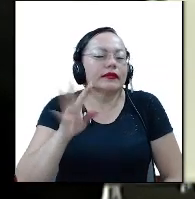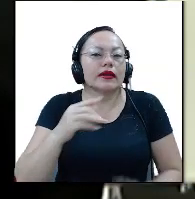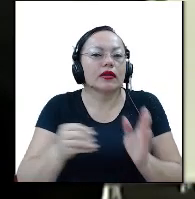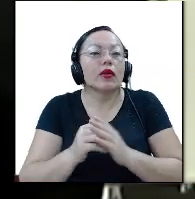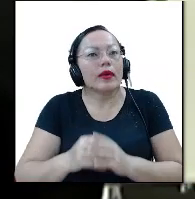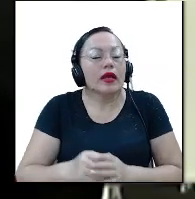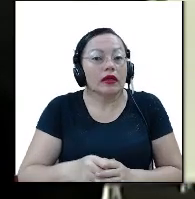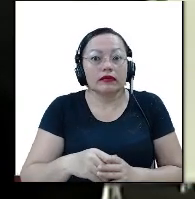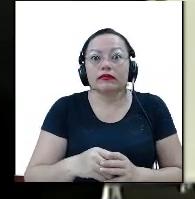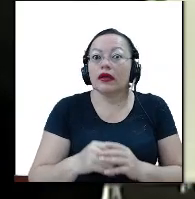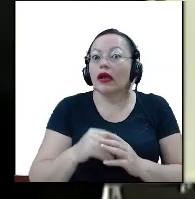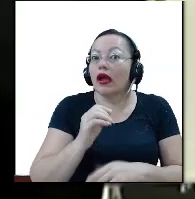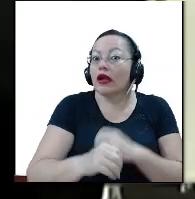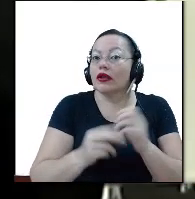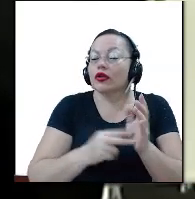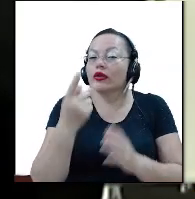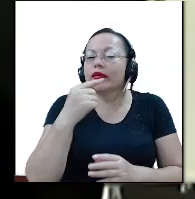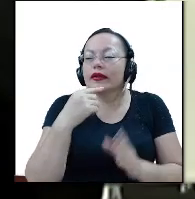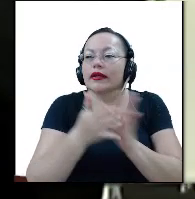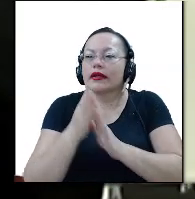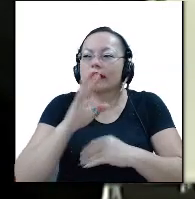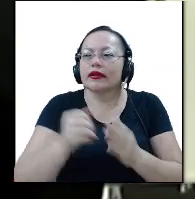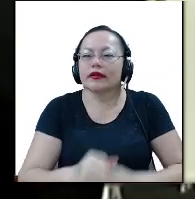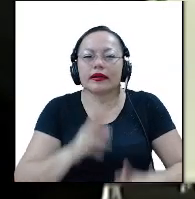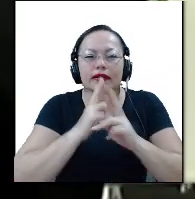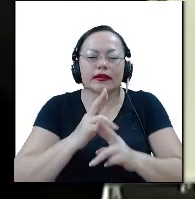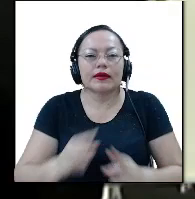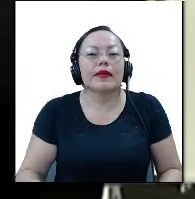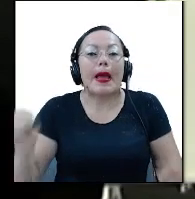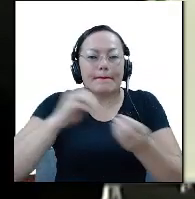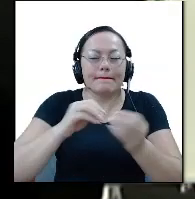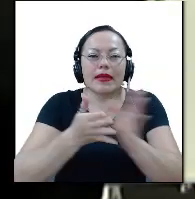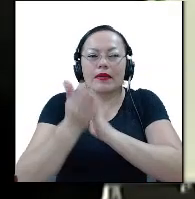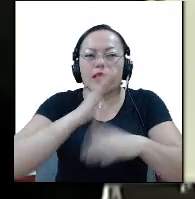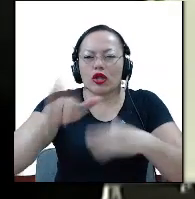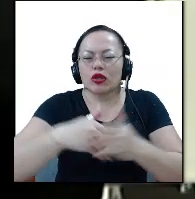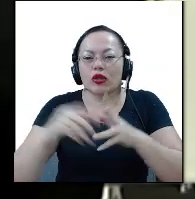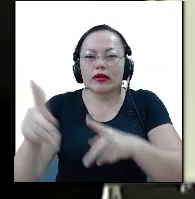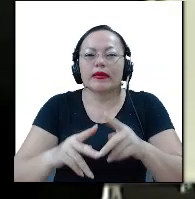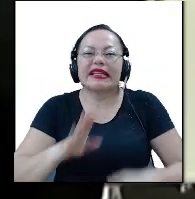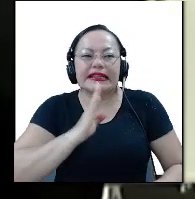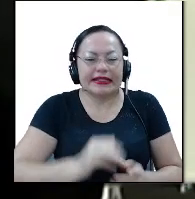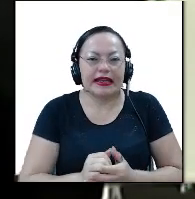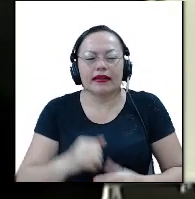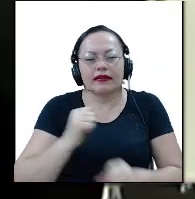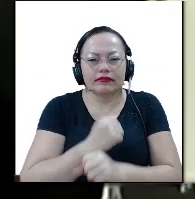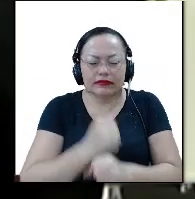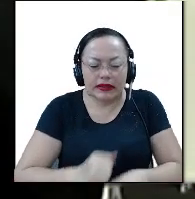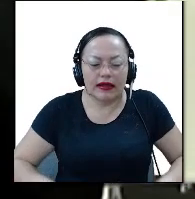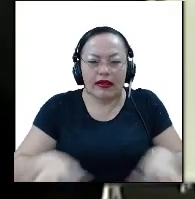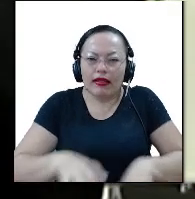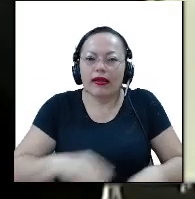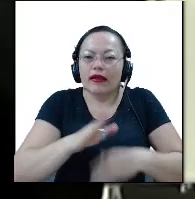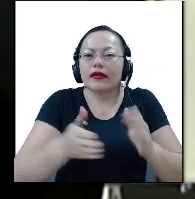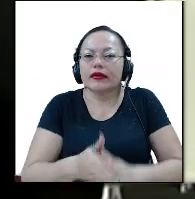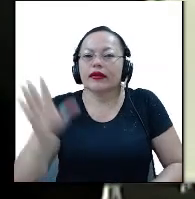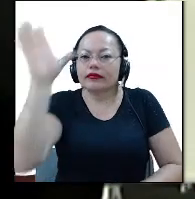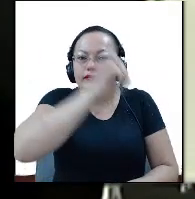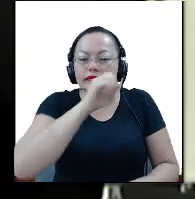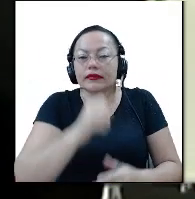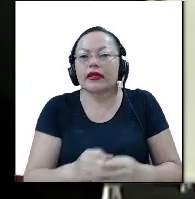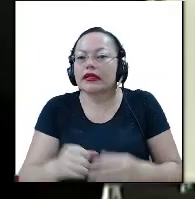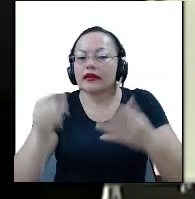del 2020, para iniciar las respectivas actividades, las personas que desarrollen estas actividades deben tener en cuenta lo